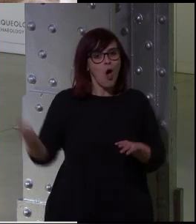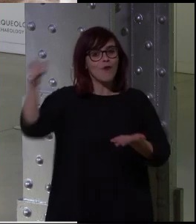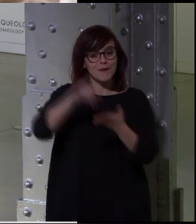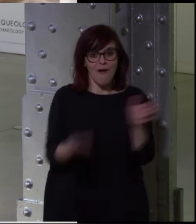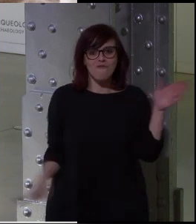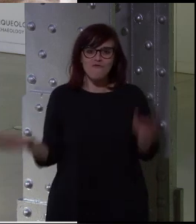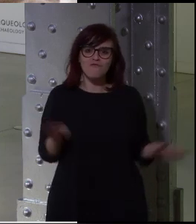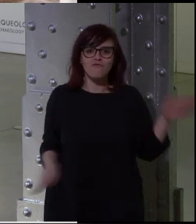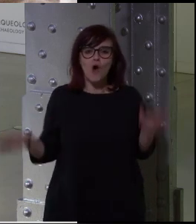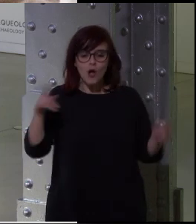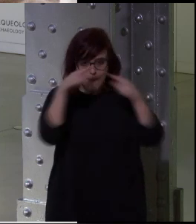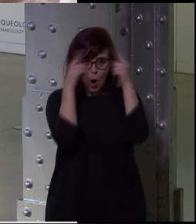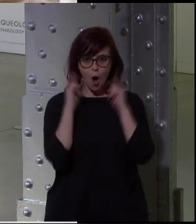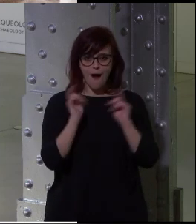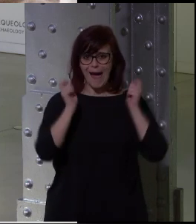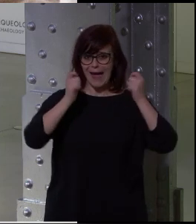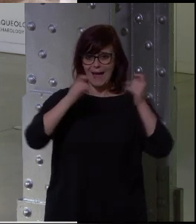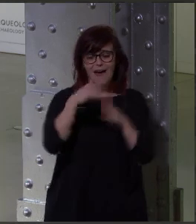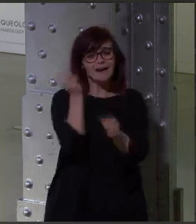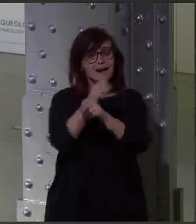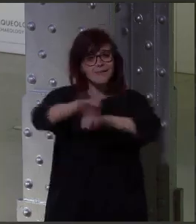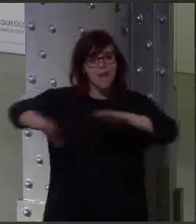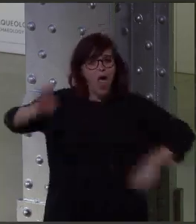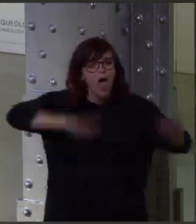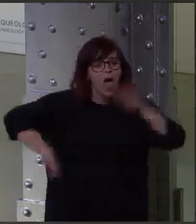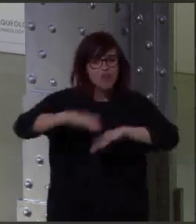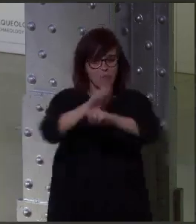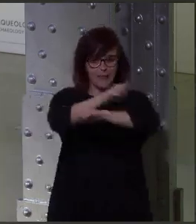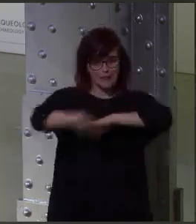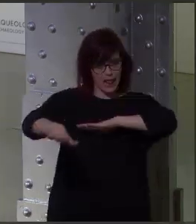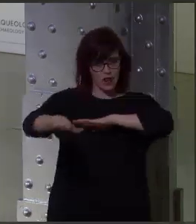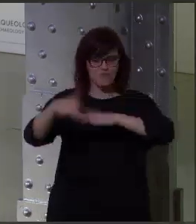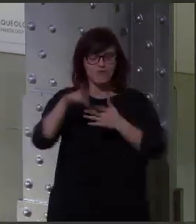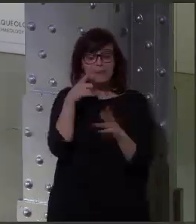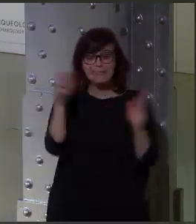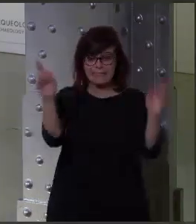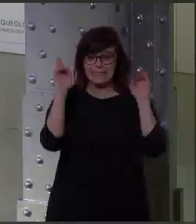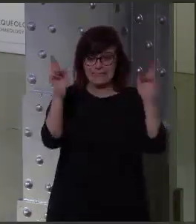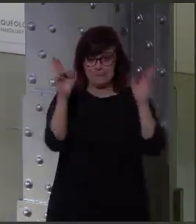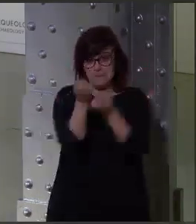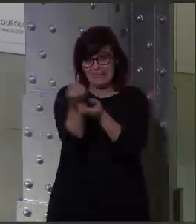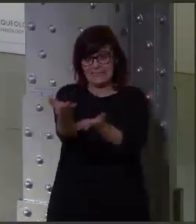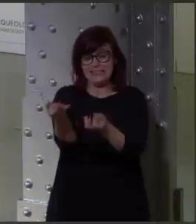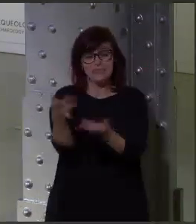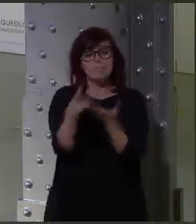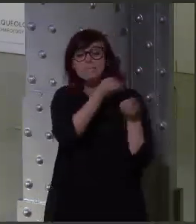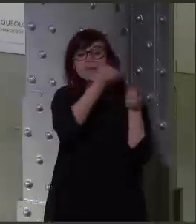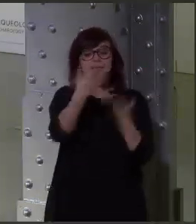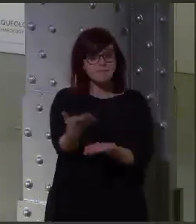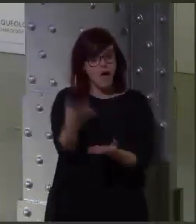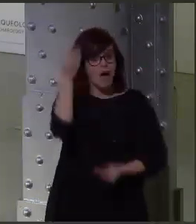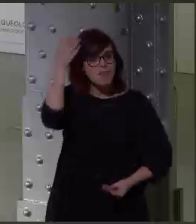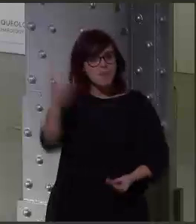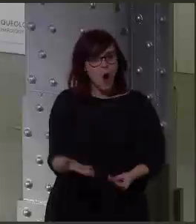las focas monje nadando en el Mediterráneo, y podemos hacerlo, y eso es el mensaje que es